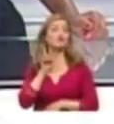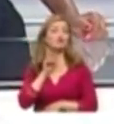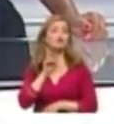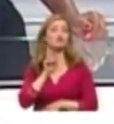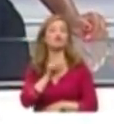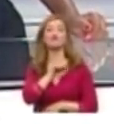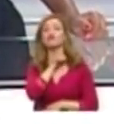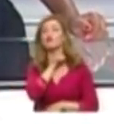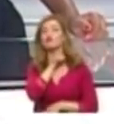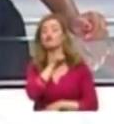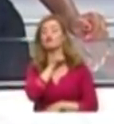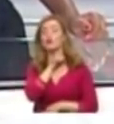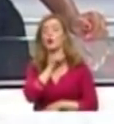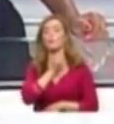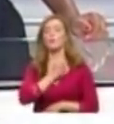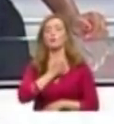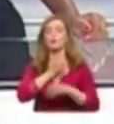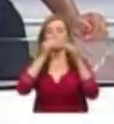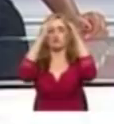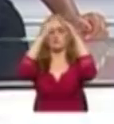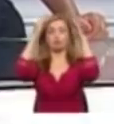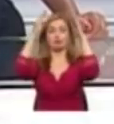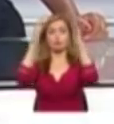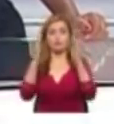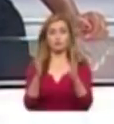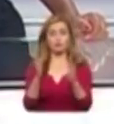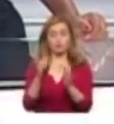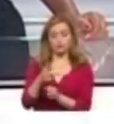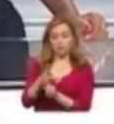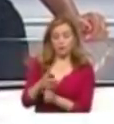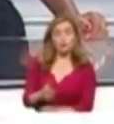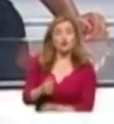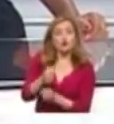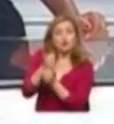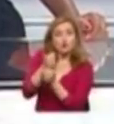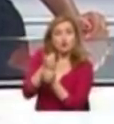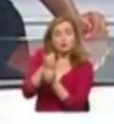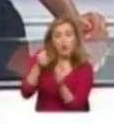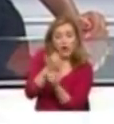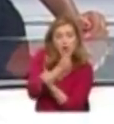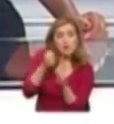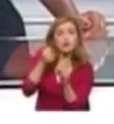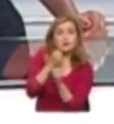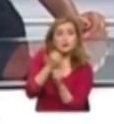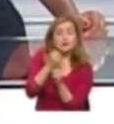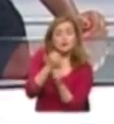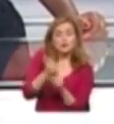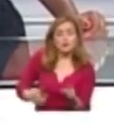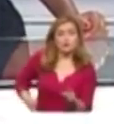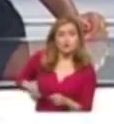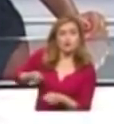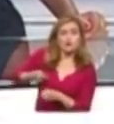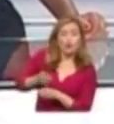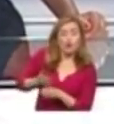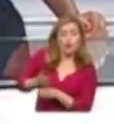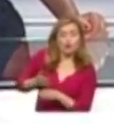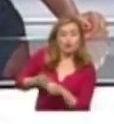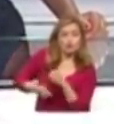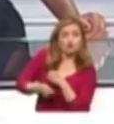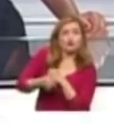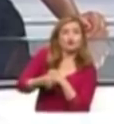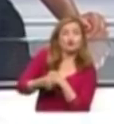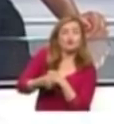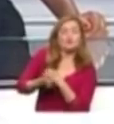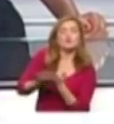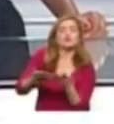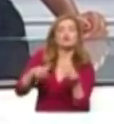la delincuencia en su propio domicilio. Las cámaras de seguridad grabaron cuando eran agredidos y amedrentados con armas cortopunzantes. El hecho